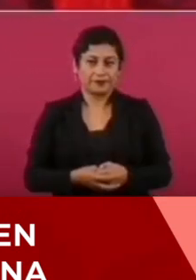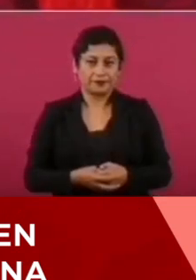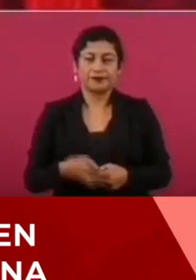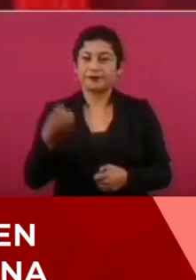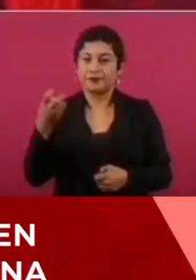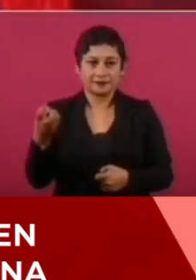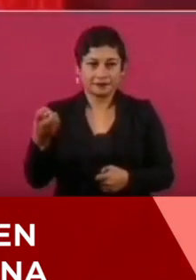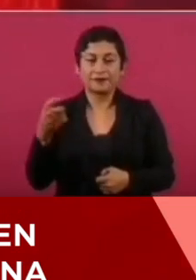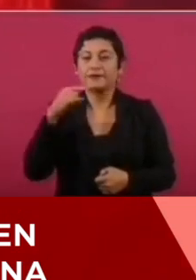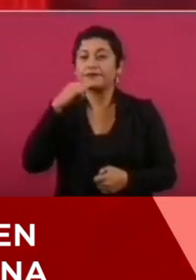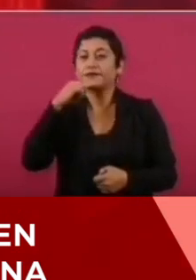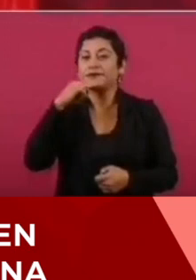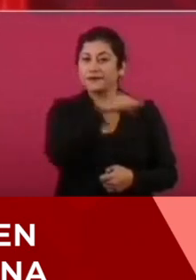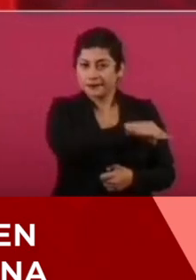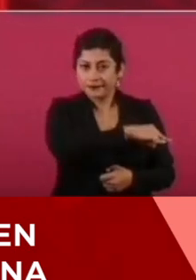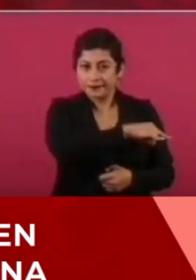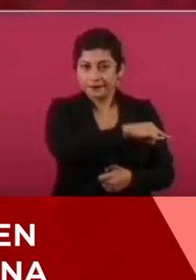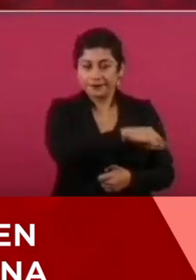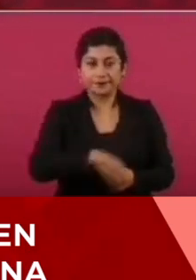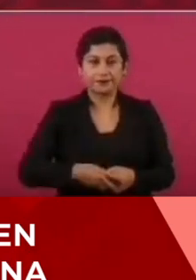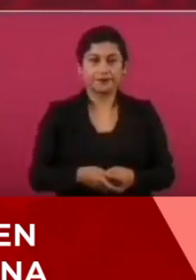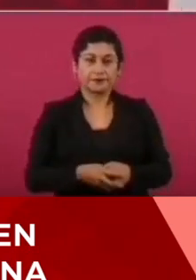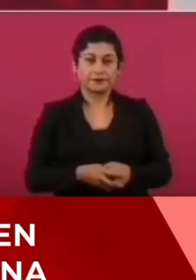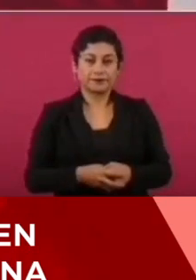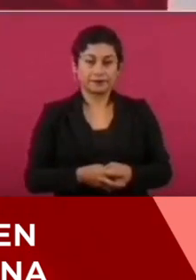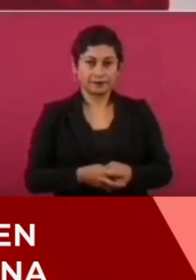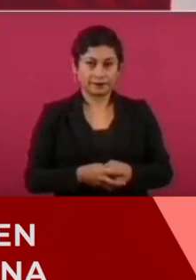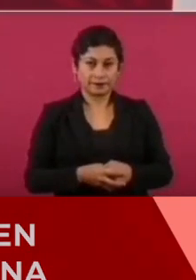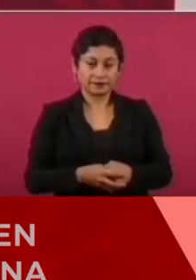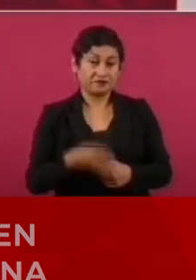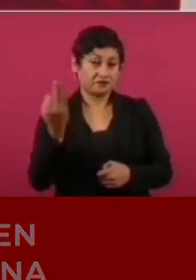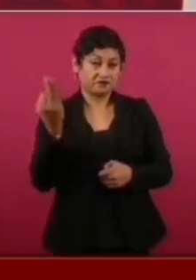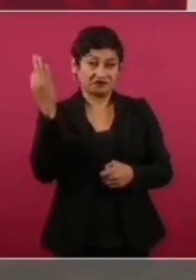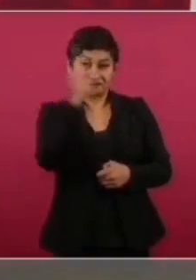hipócritas, farsantes,